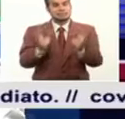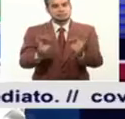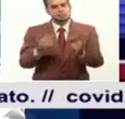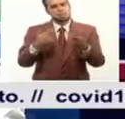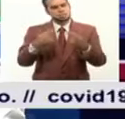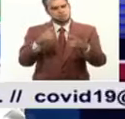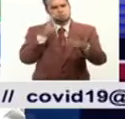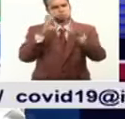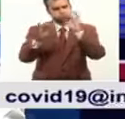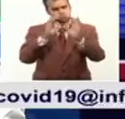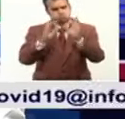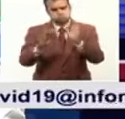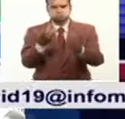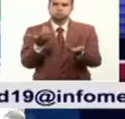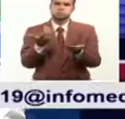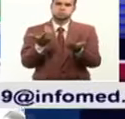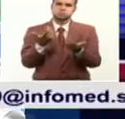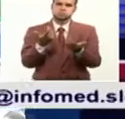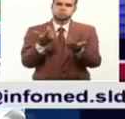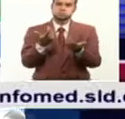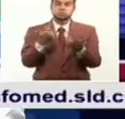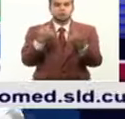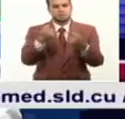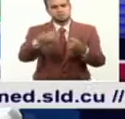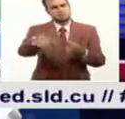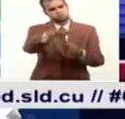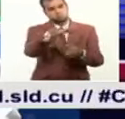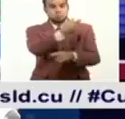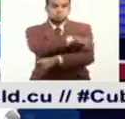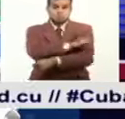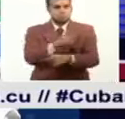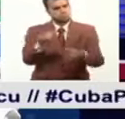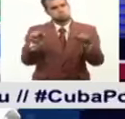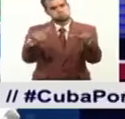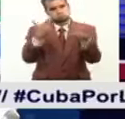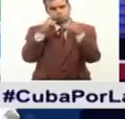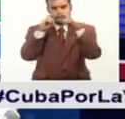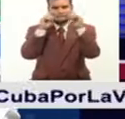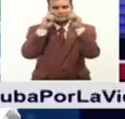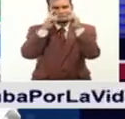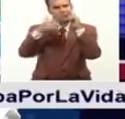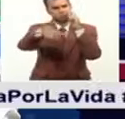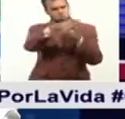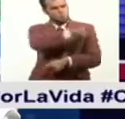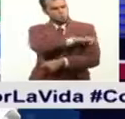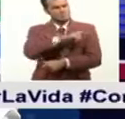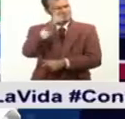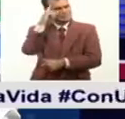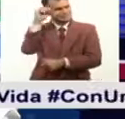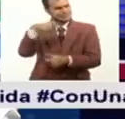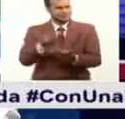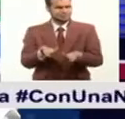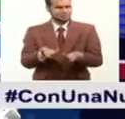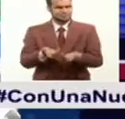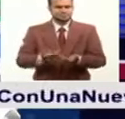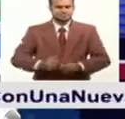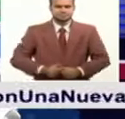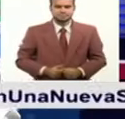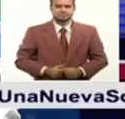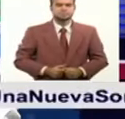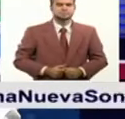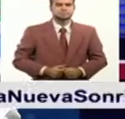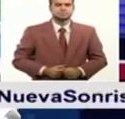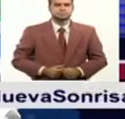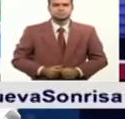recabando, exigiendo el cumplimiento de lo que toda la población conoce que se debe de cumplimentar. De esta